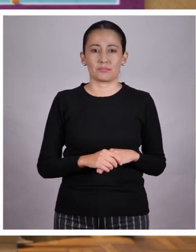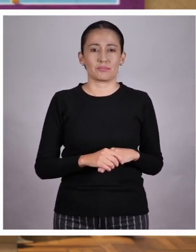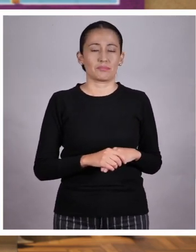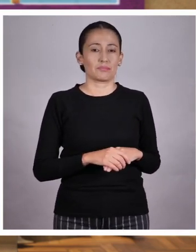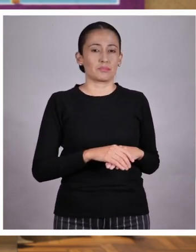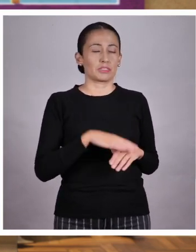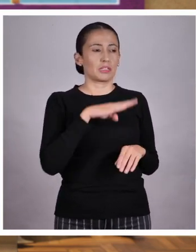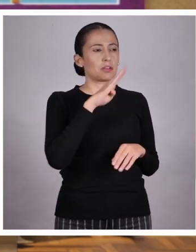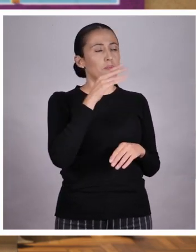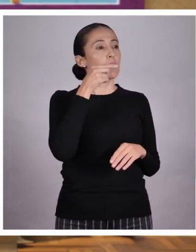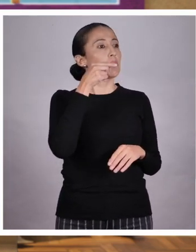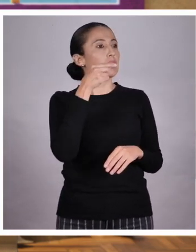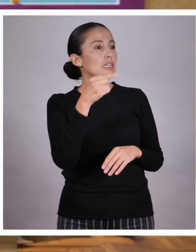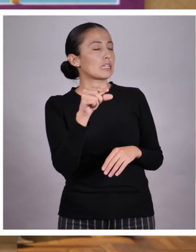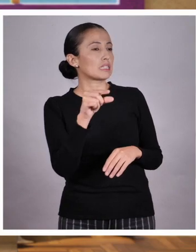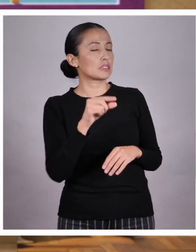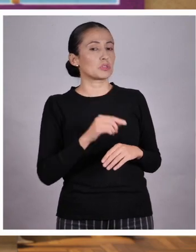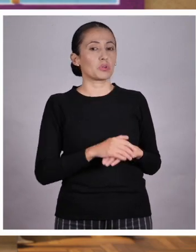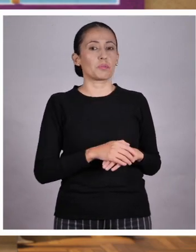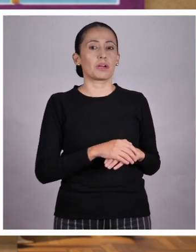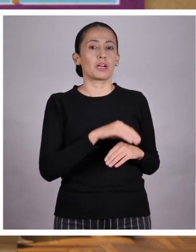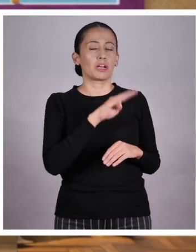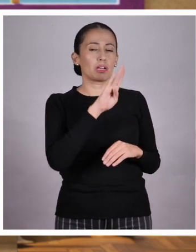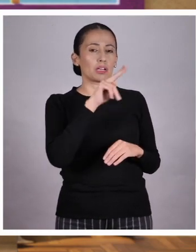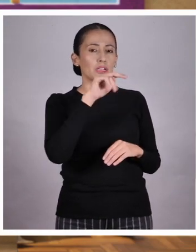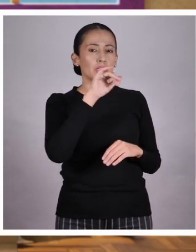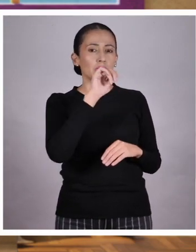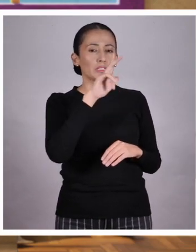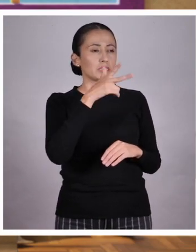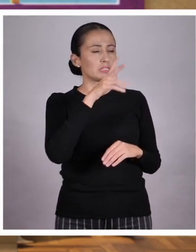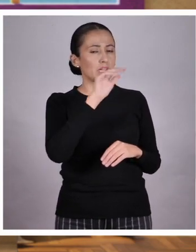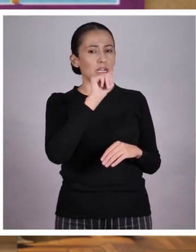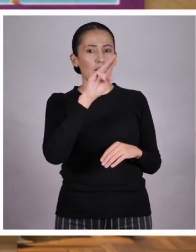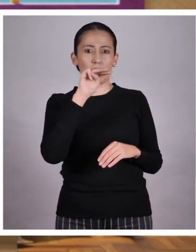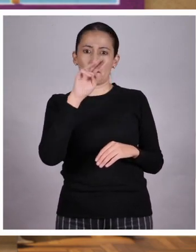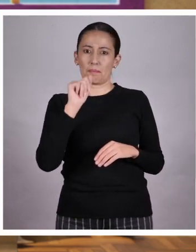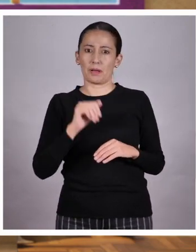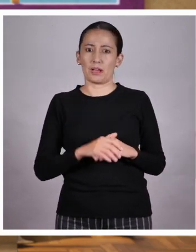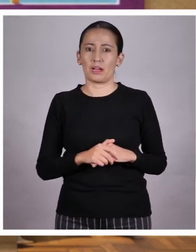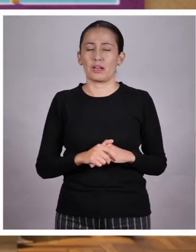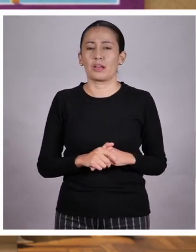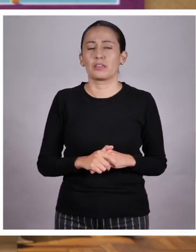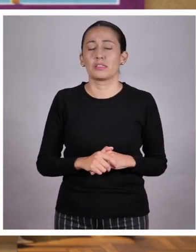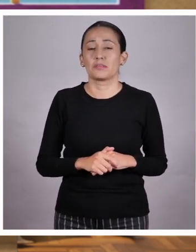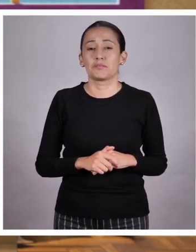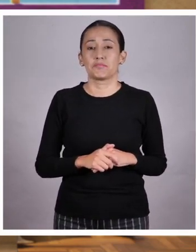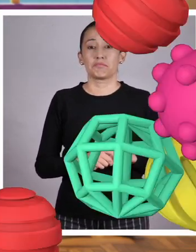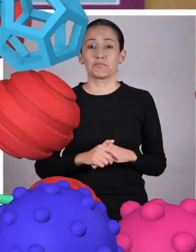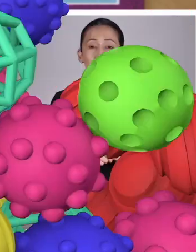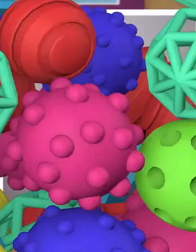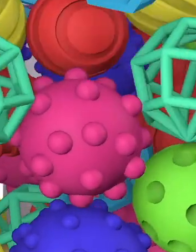¡Minchacaman! ¡Mira, eso ha sido! ¡Minchacaman, si ves, tío Ricky! ¡Es extraño, cachita!